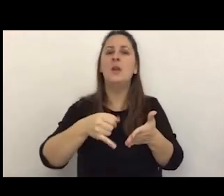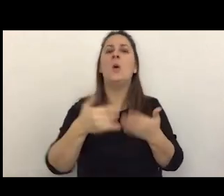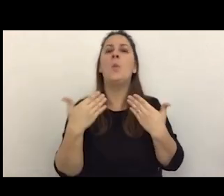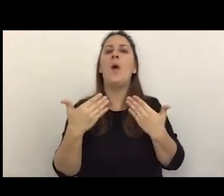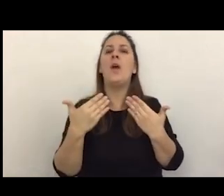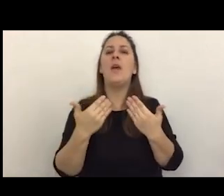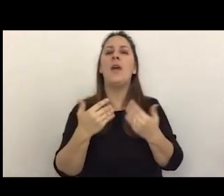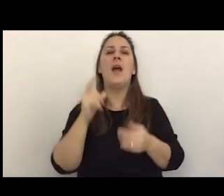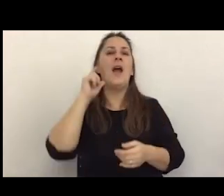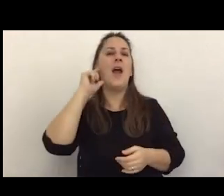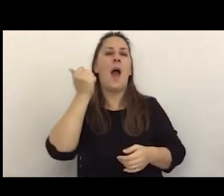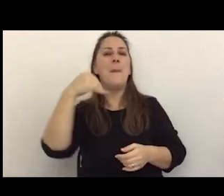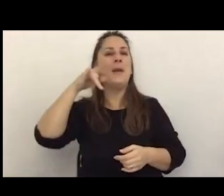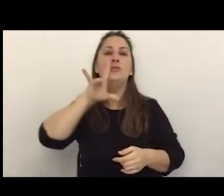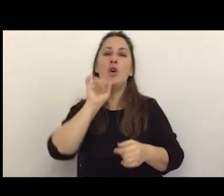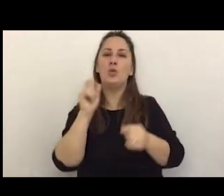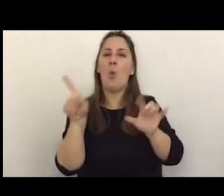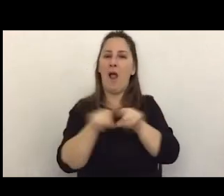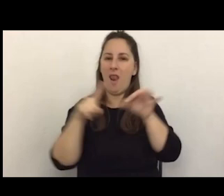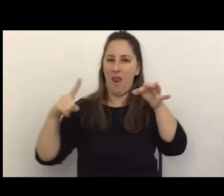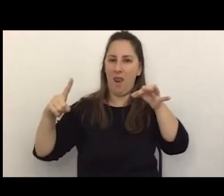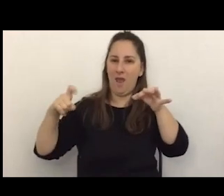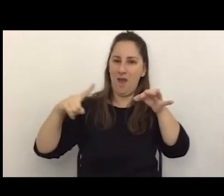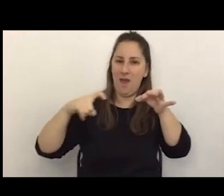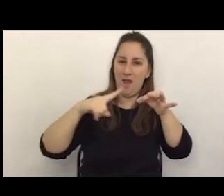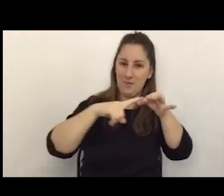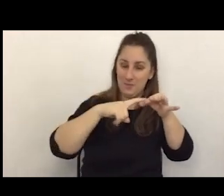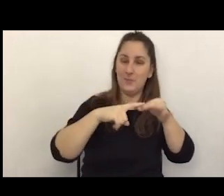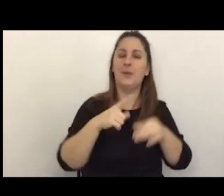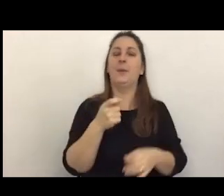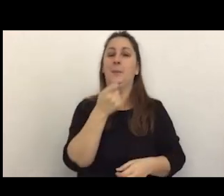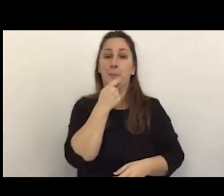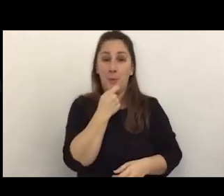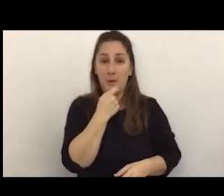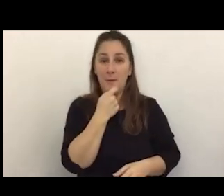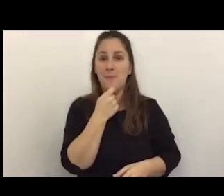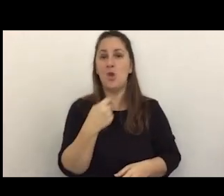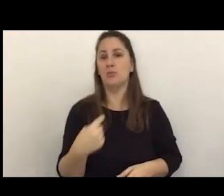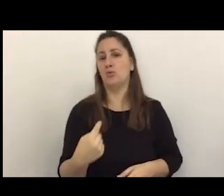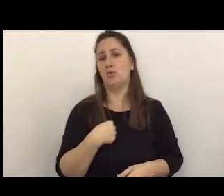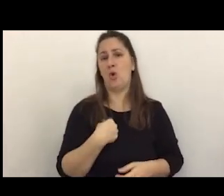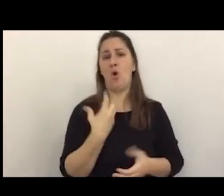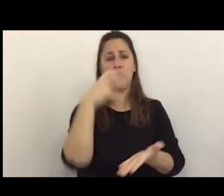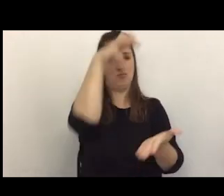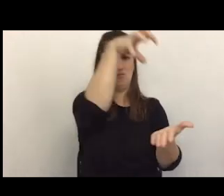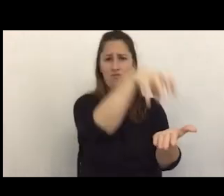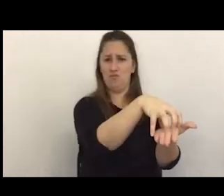gametos. O sea, si yo voy a un banco de semen y